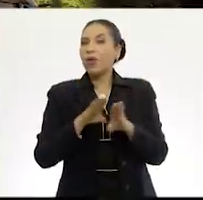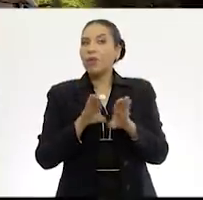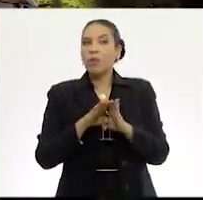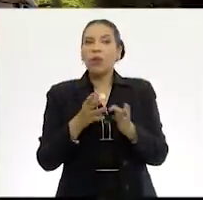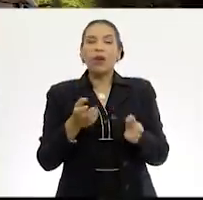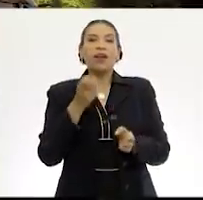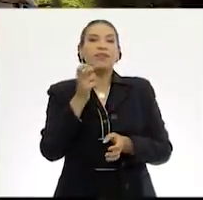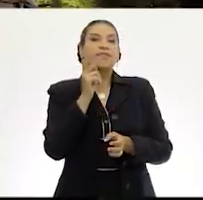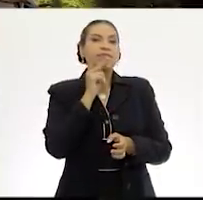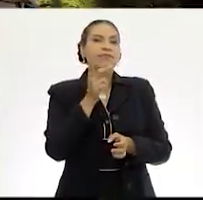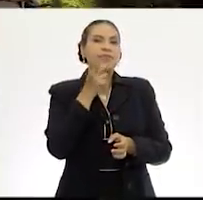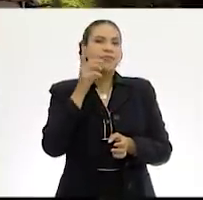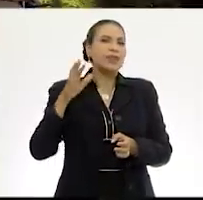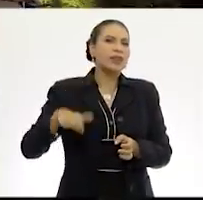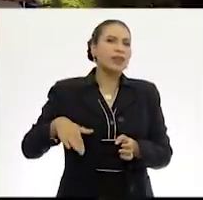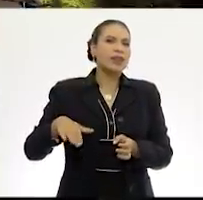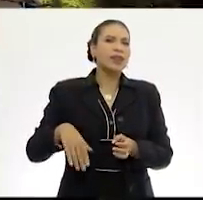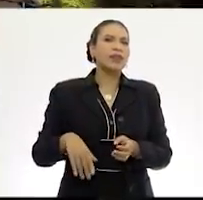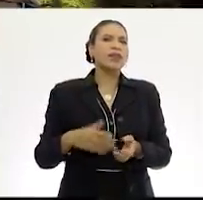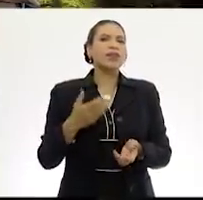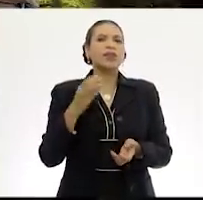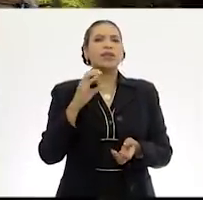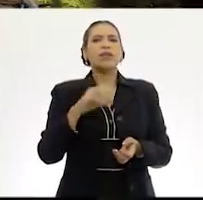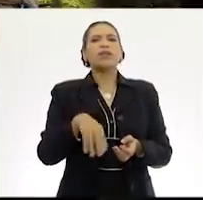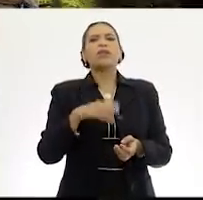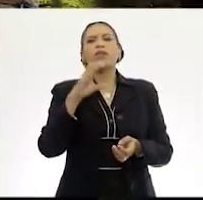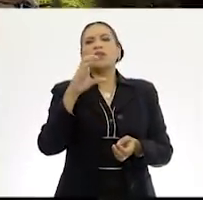como esta palabra que dijiste,